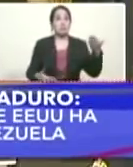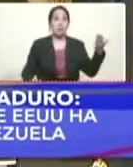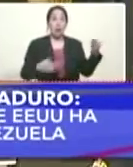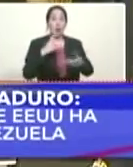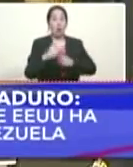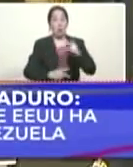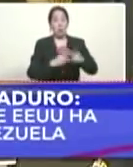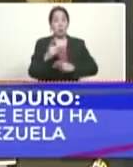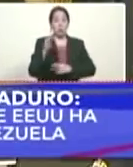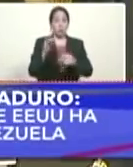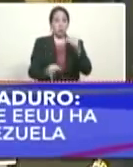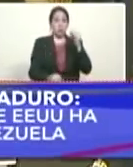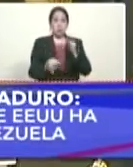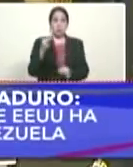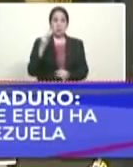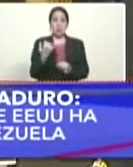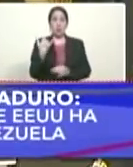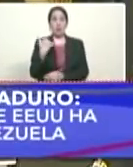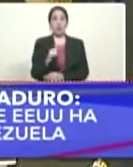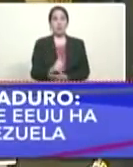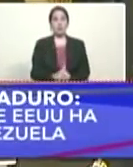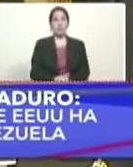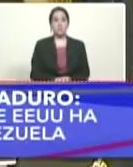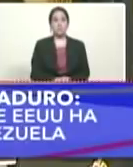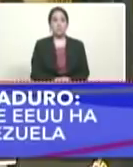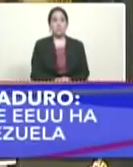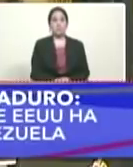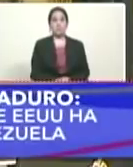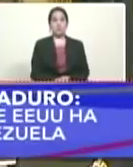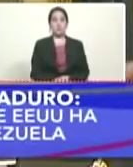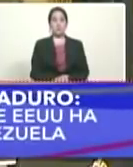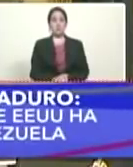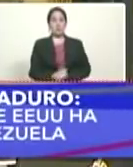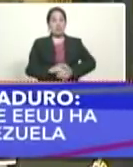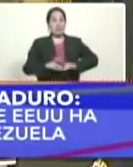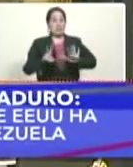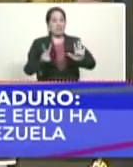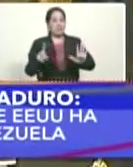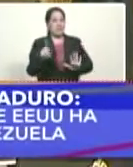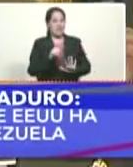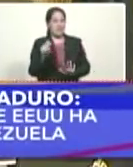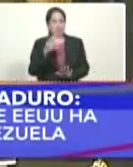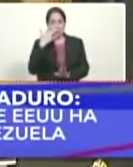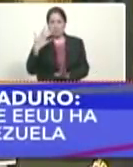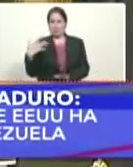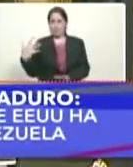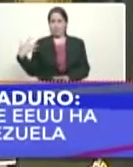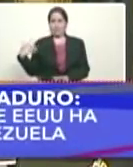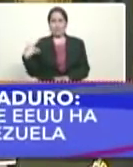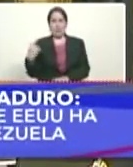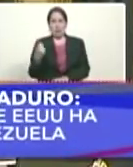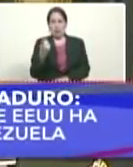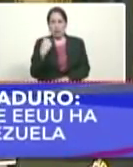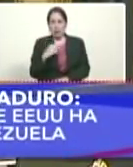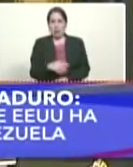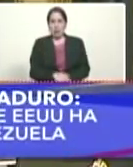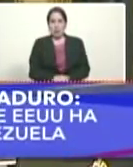proceso judicial sobre el atentado siete meses apenas eso fue ayer